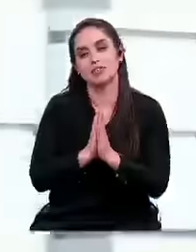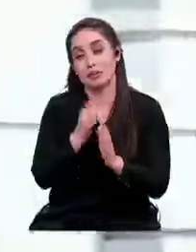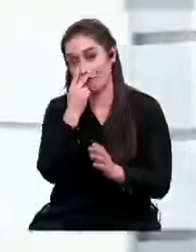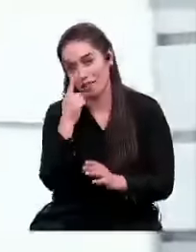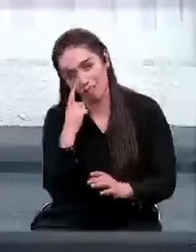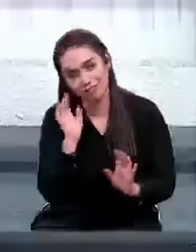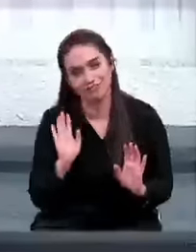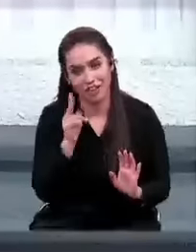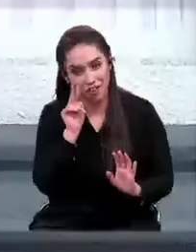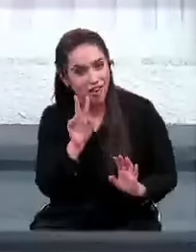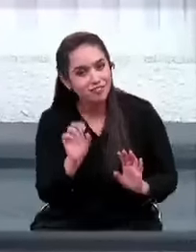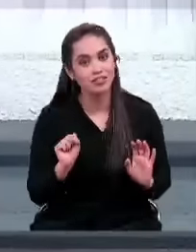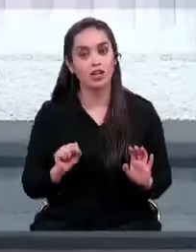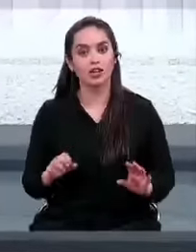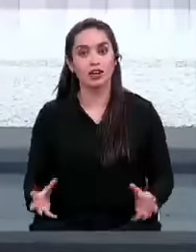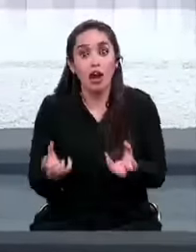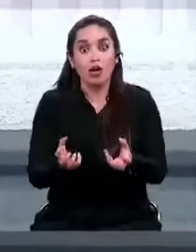Buena.